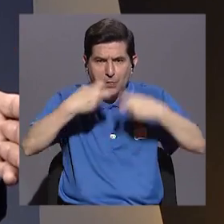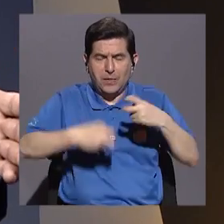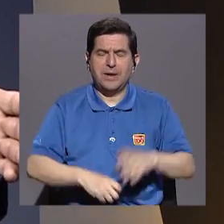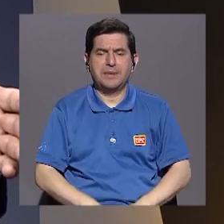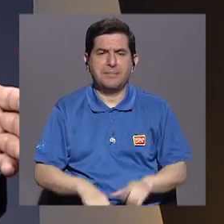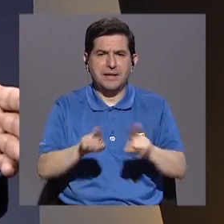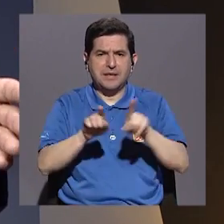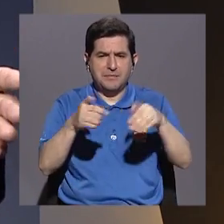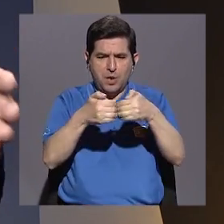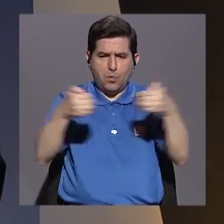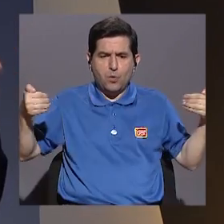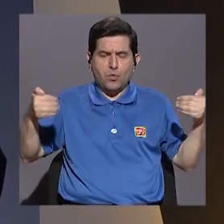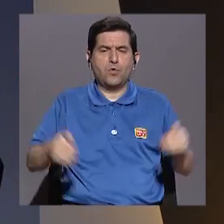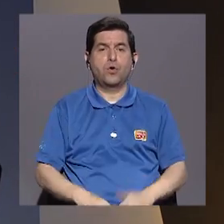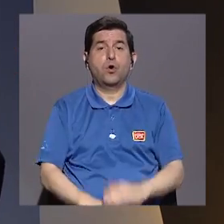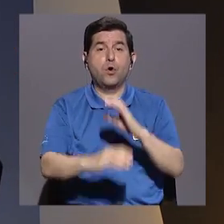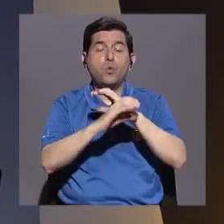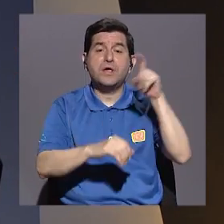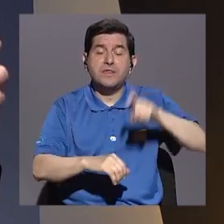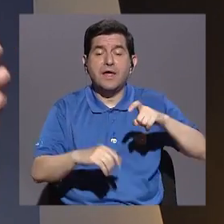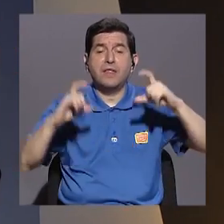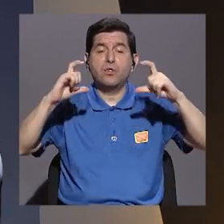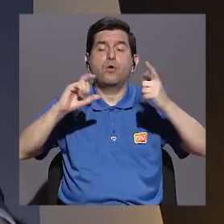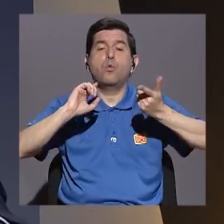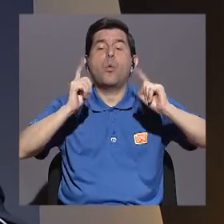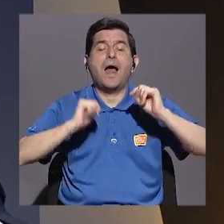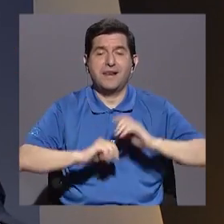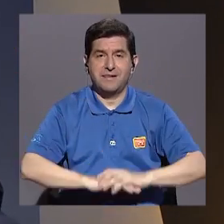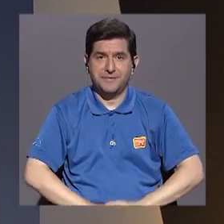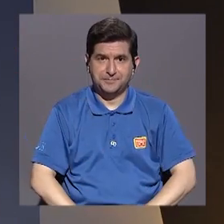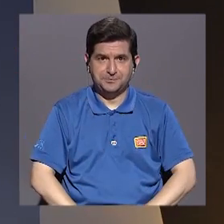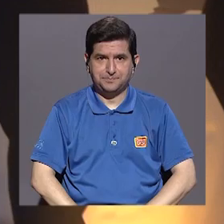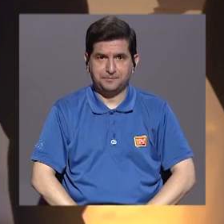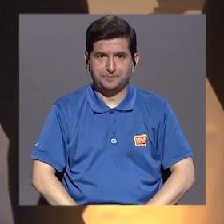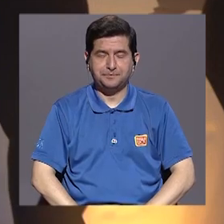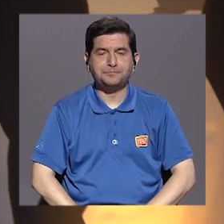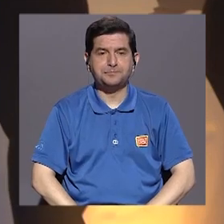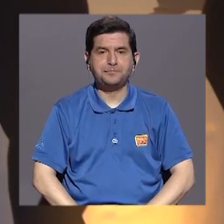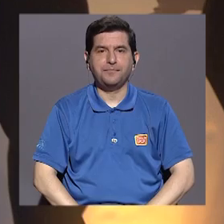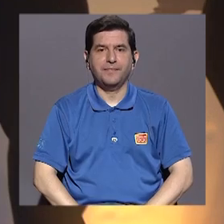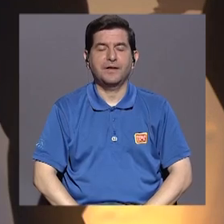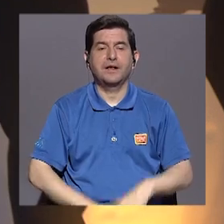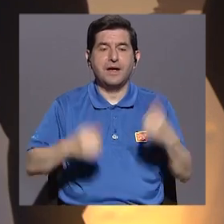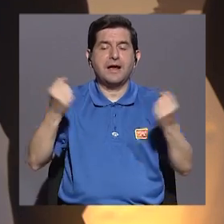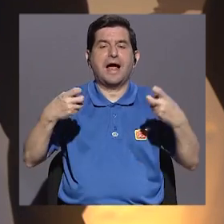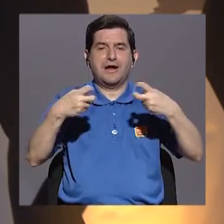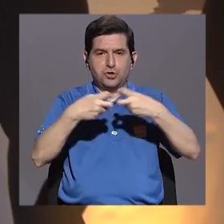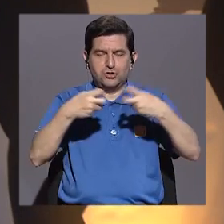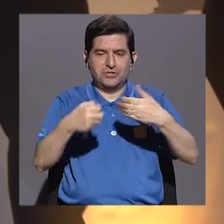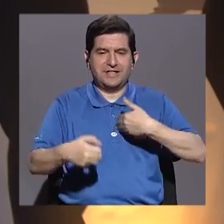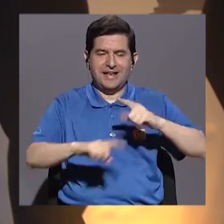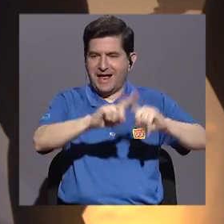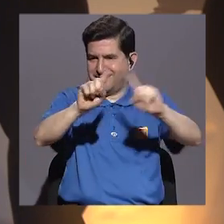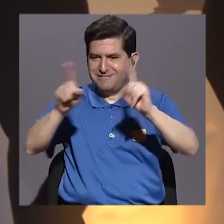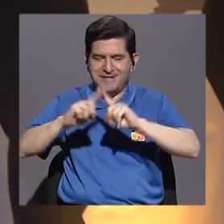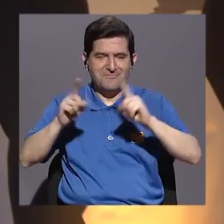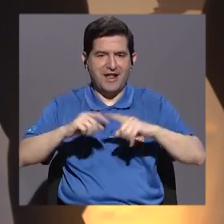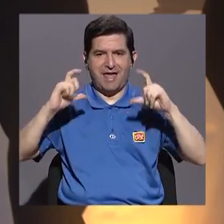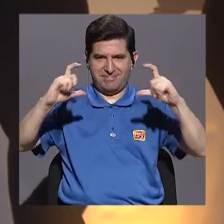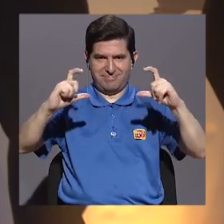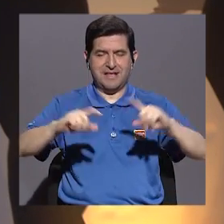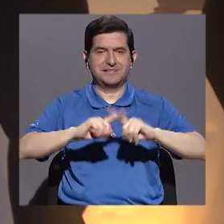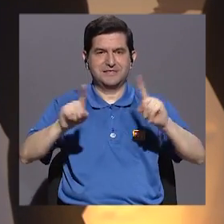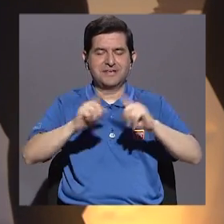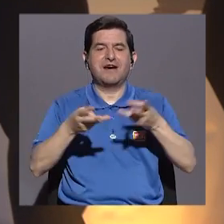aislamiento entonces qué cuidado hay que tener con la batería bueno si los vehículos eléctricos tienen diferentes